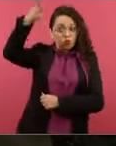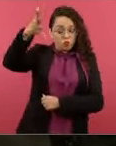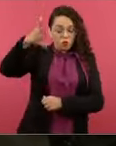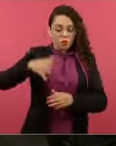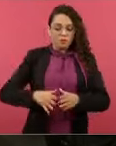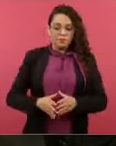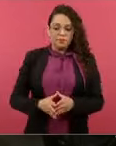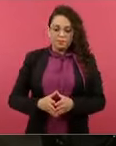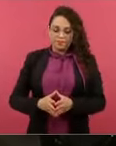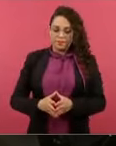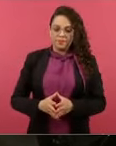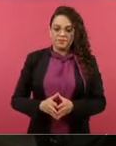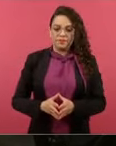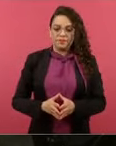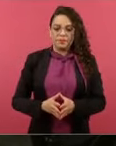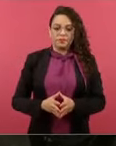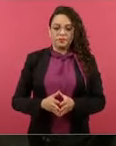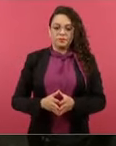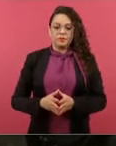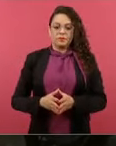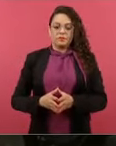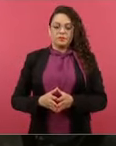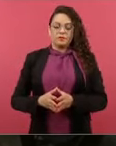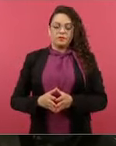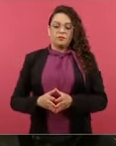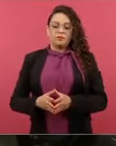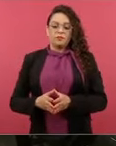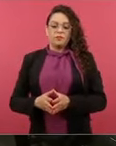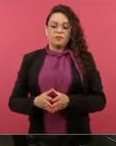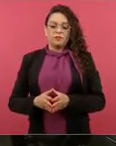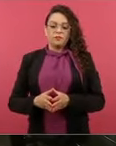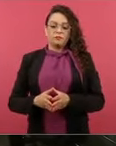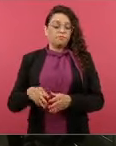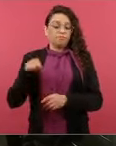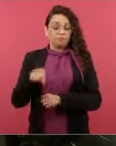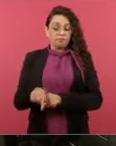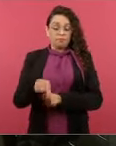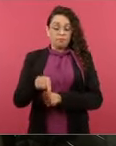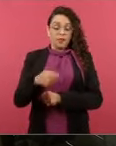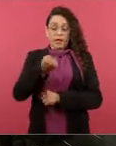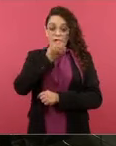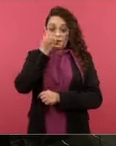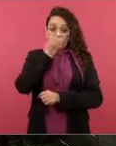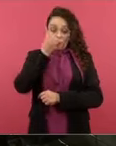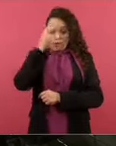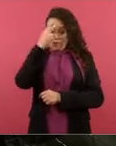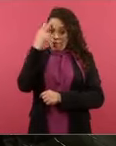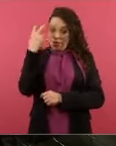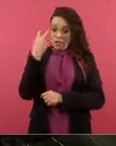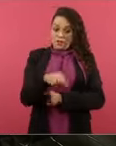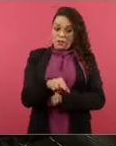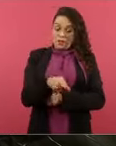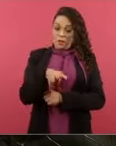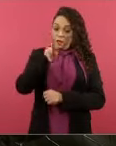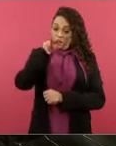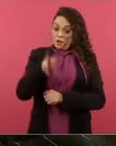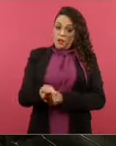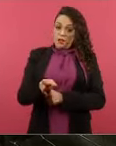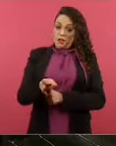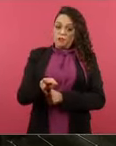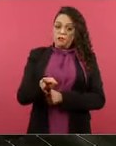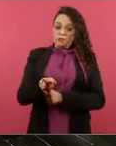que me parece que aporta esto al concierto de esta gran escuela mexicana. Me parece que es un sueño por